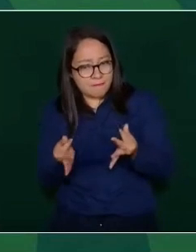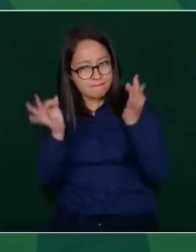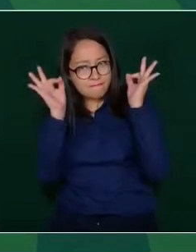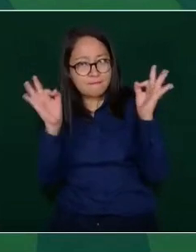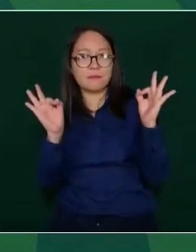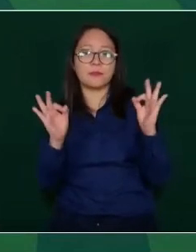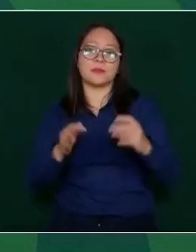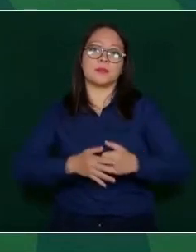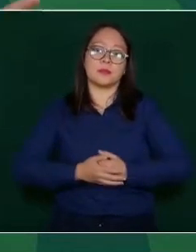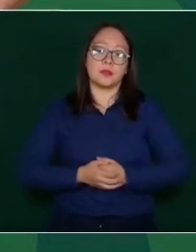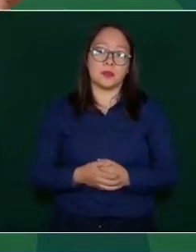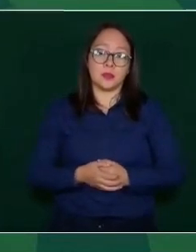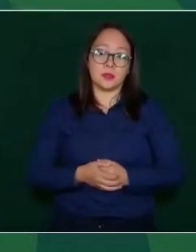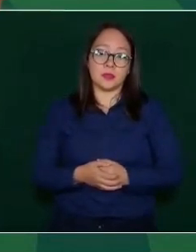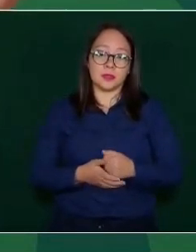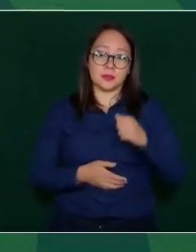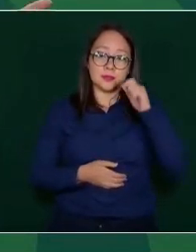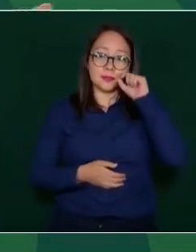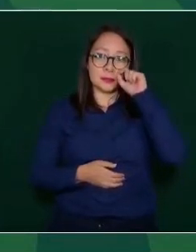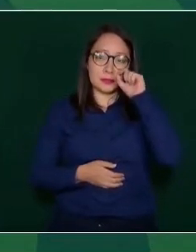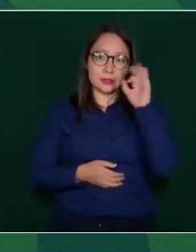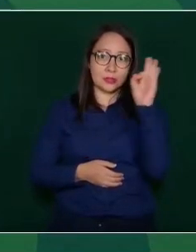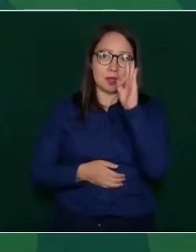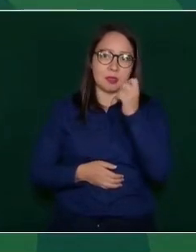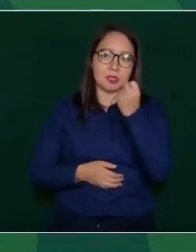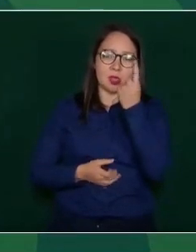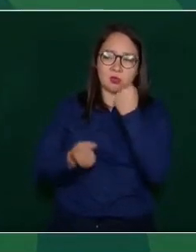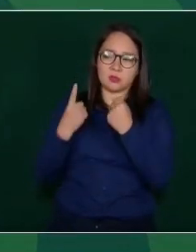O sea, aunque no lo quieran ver,